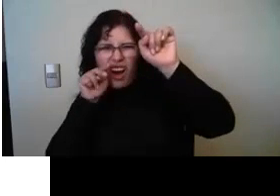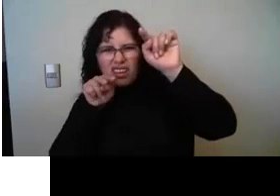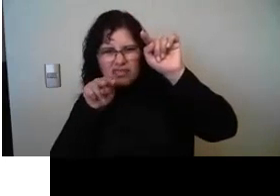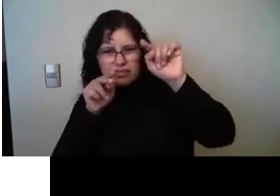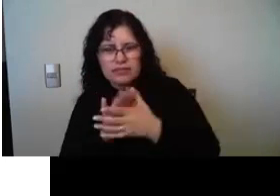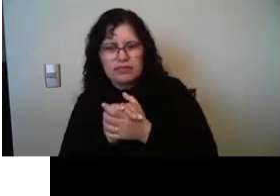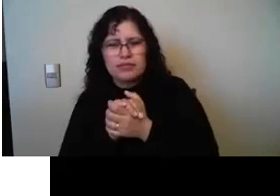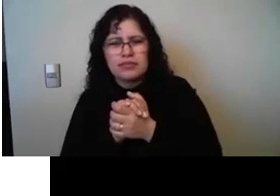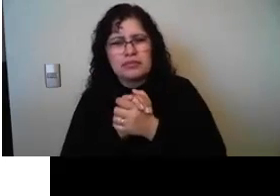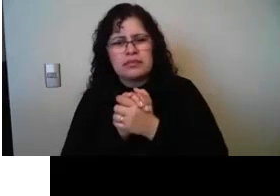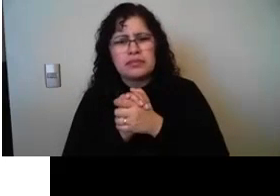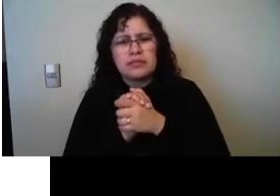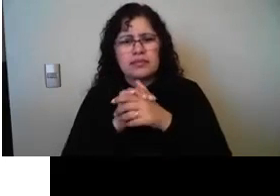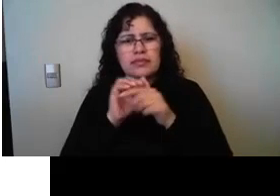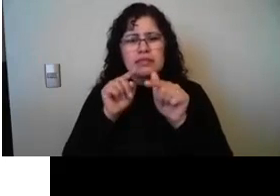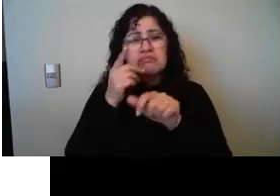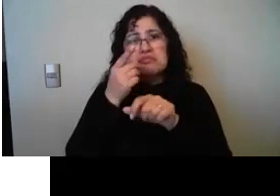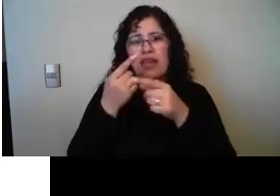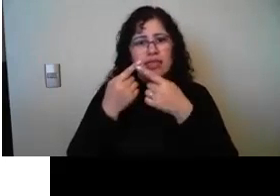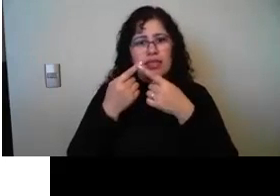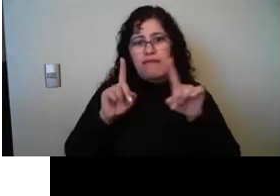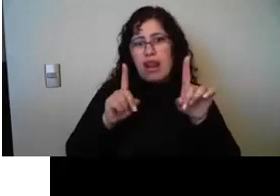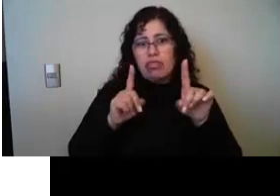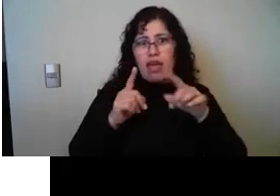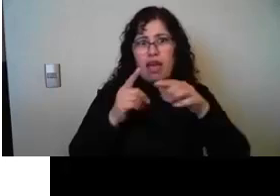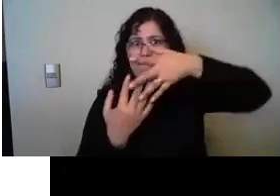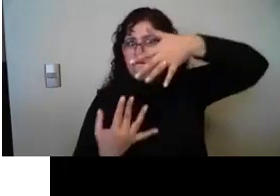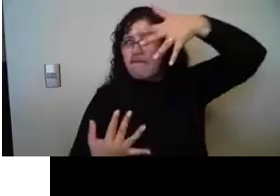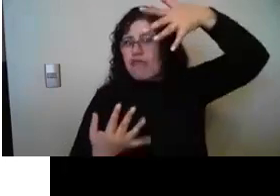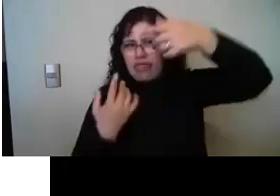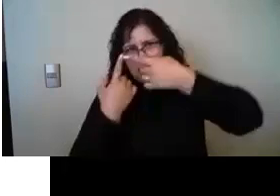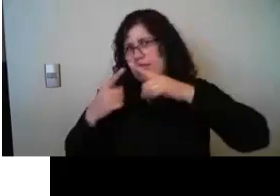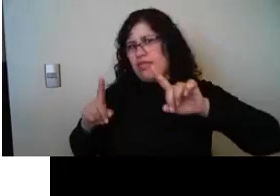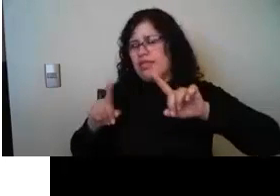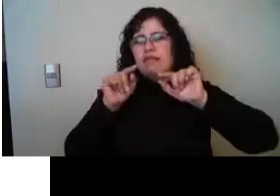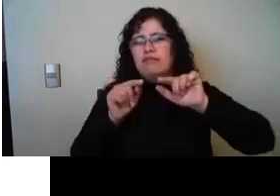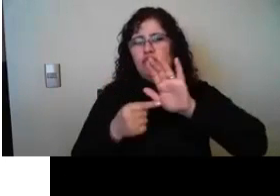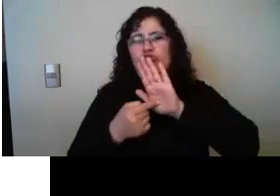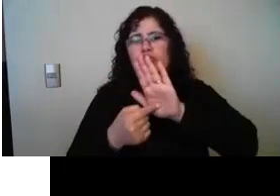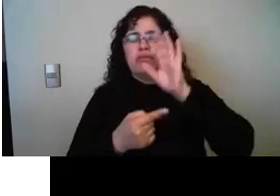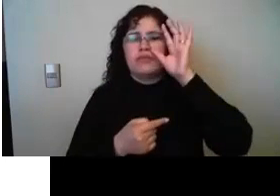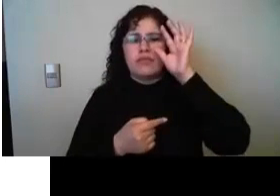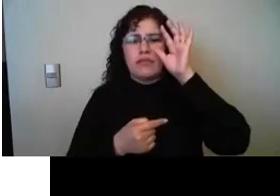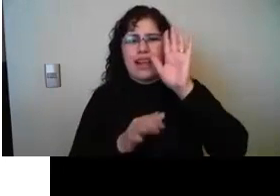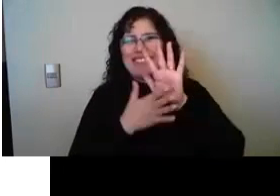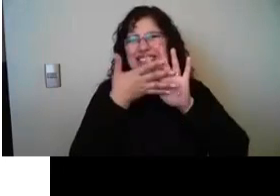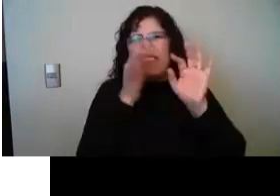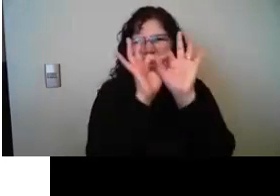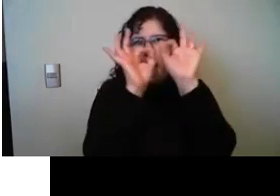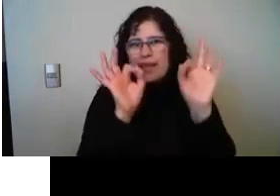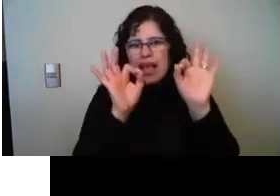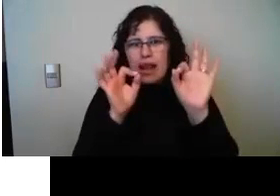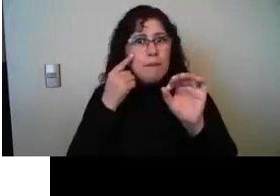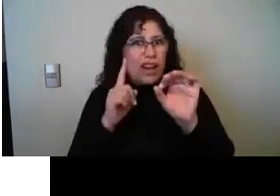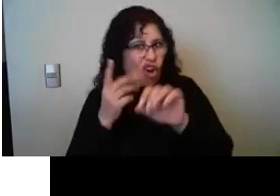¿cierto? Que a diferencia de estas fibras, corresponden de la sensibilidad especial, estas corresponden a fibras